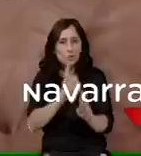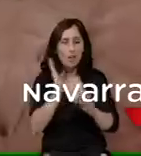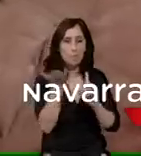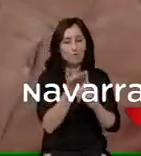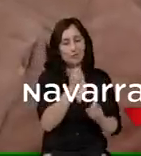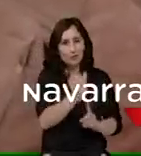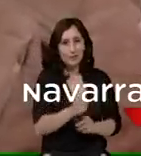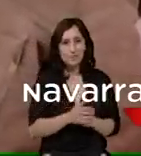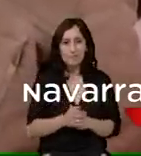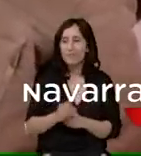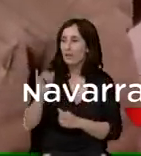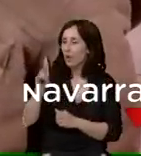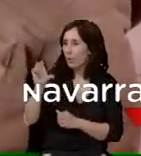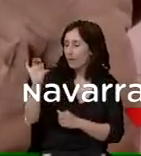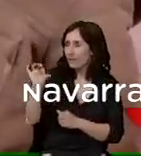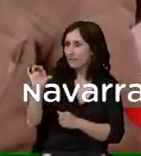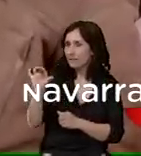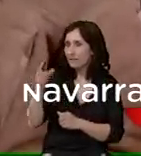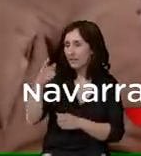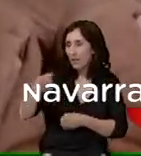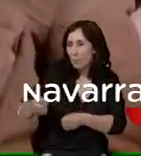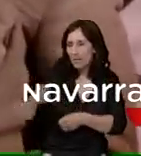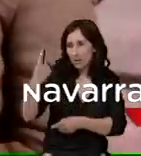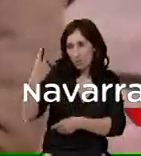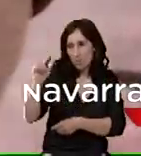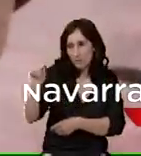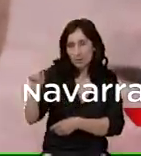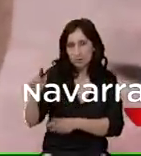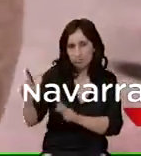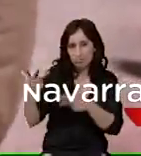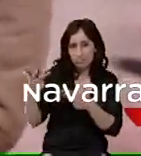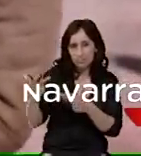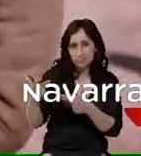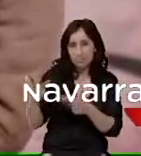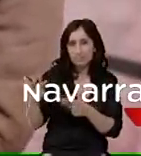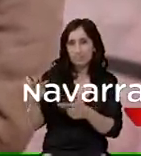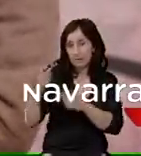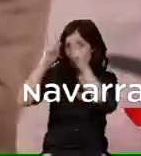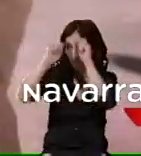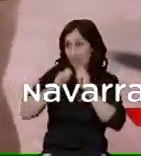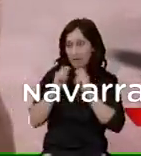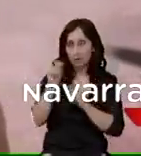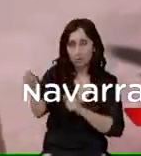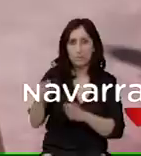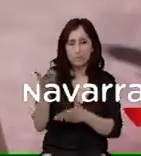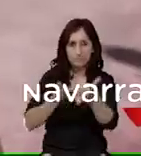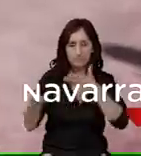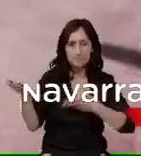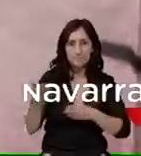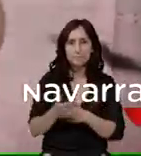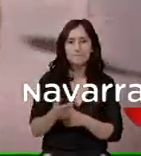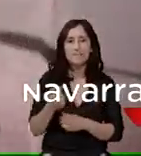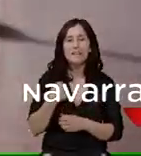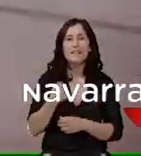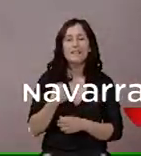que... Judas, ¿le puedes dejar un momento las muletas? Porque es que, mira, a cambio te doy la media esta. Porque a mí